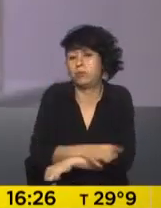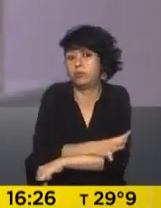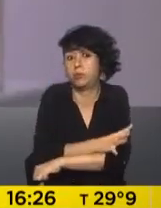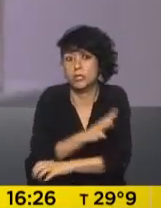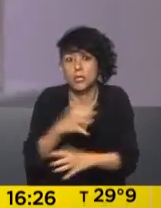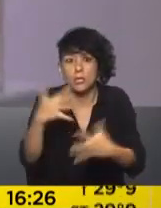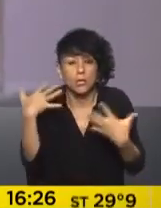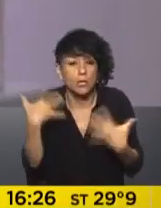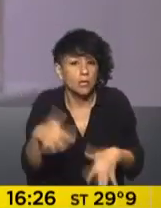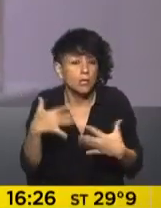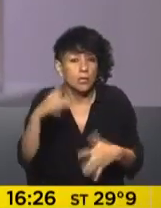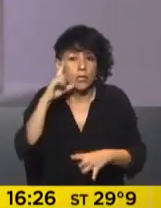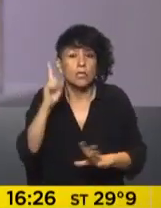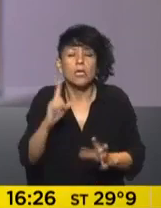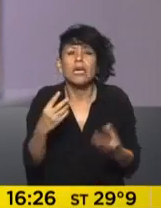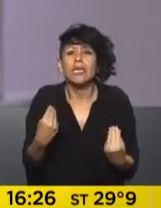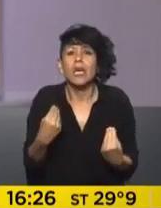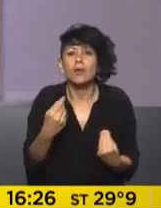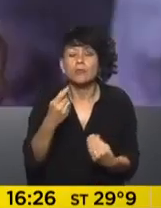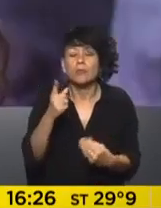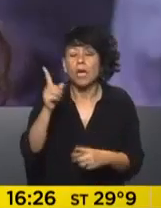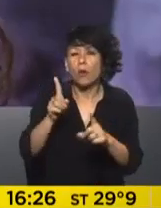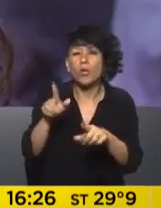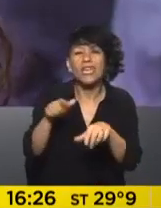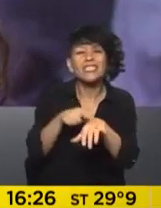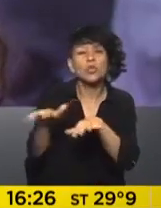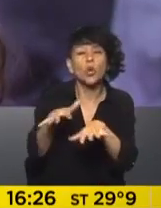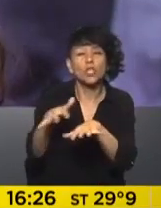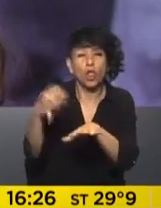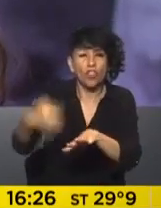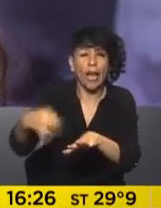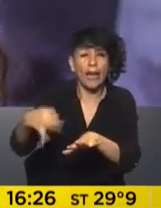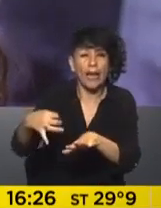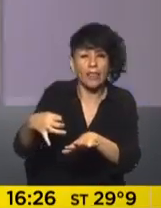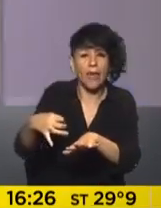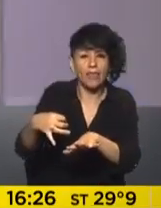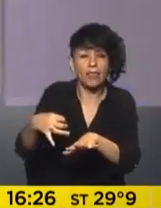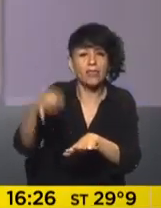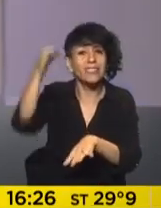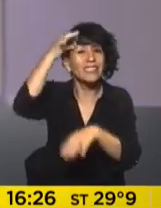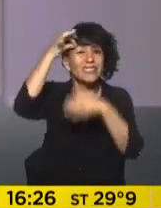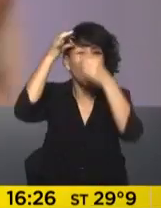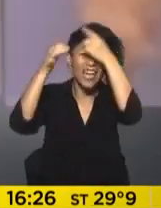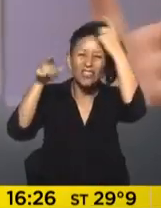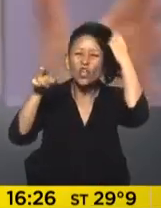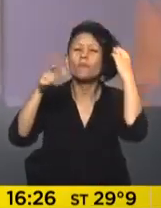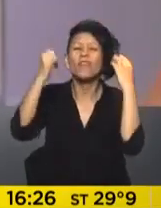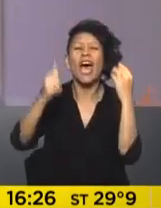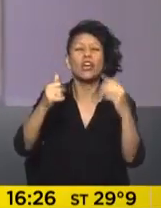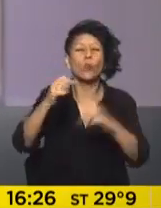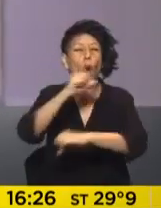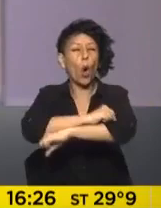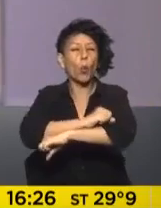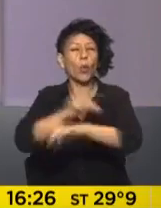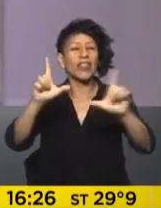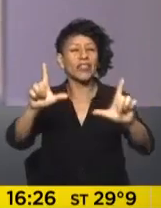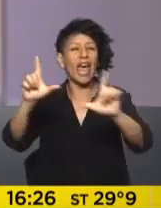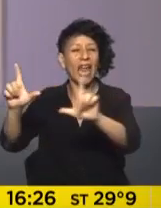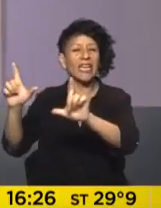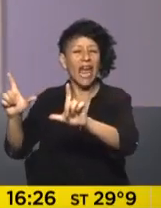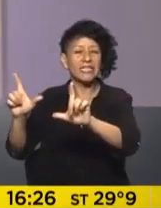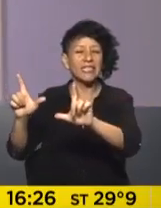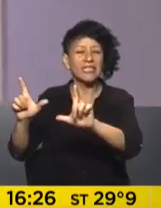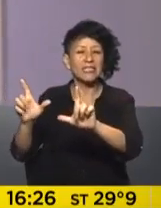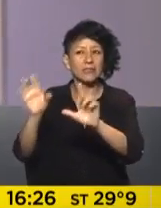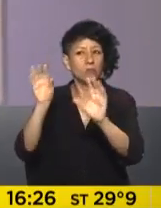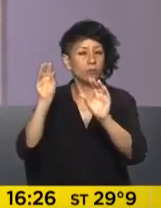los momentos en que cierta realidad, ¿no? Digo, en la obra hay como una especie de ventana, puesta escenográficamente, sí, muy, muy